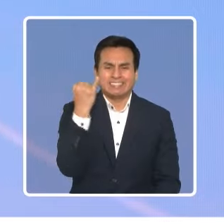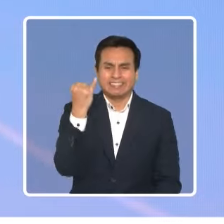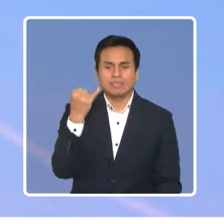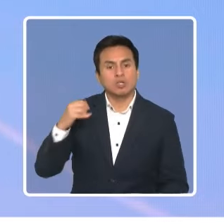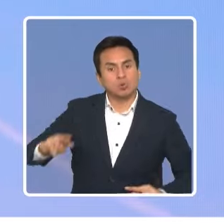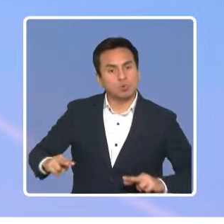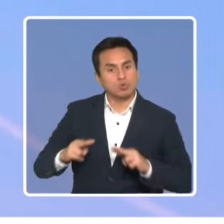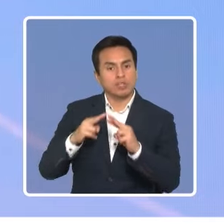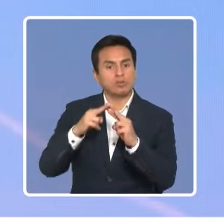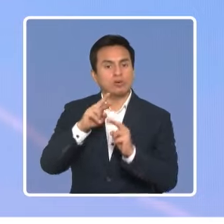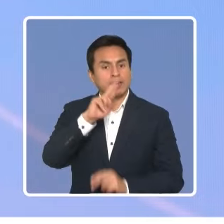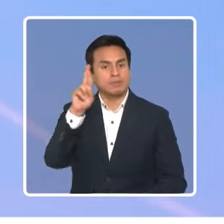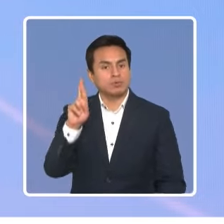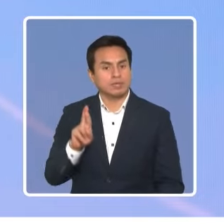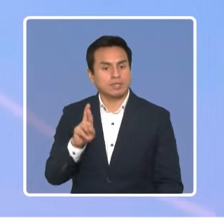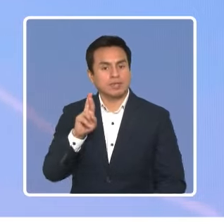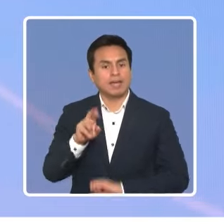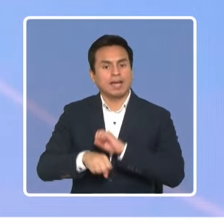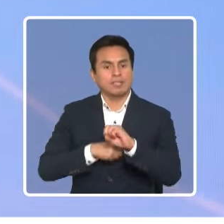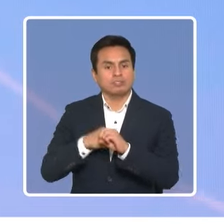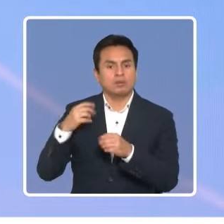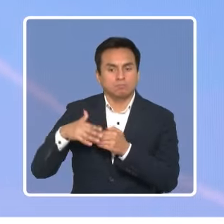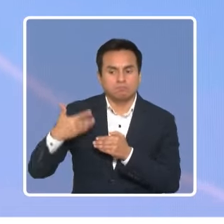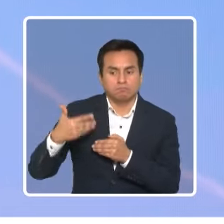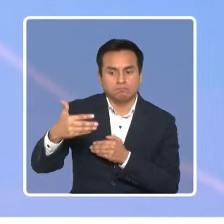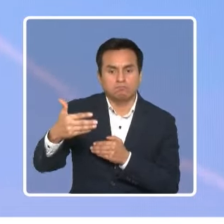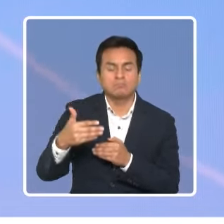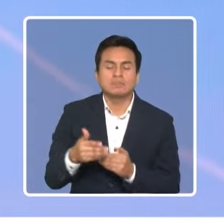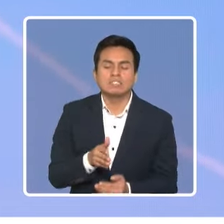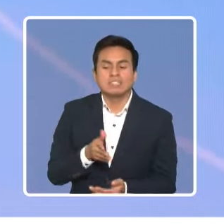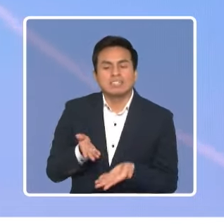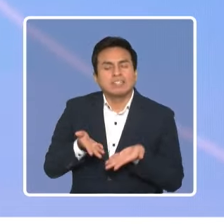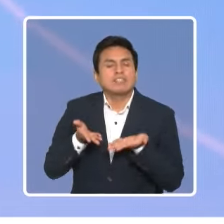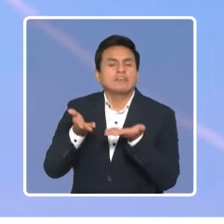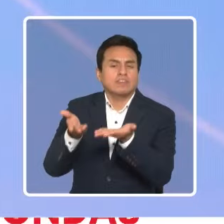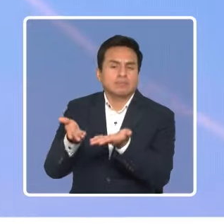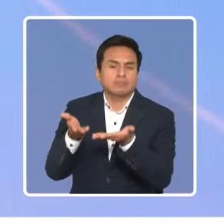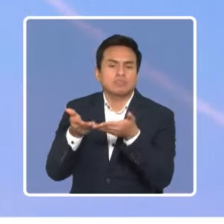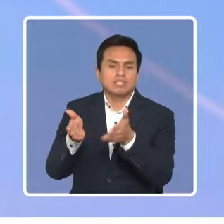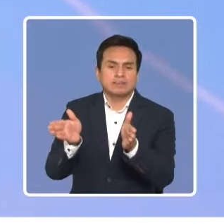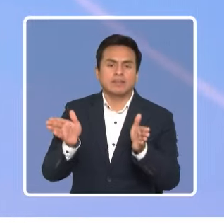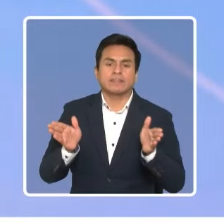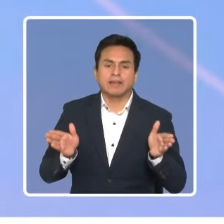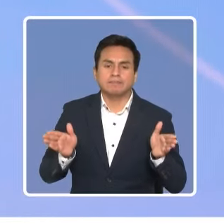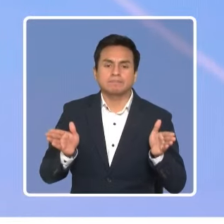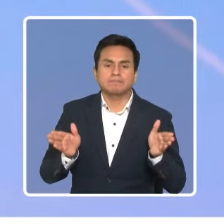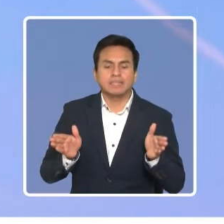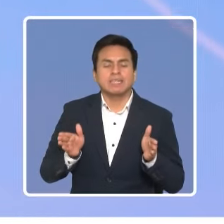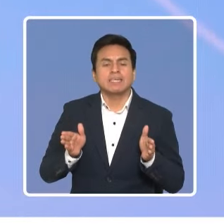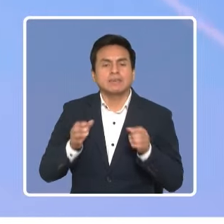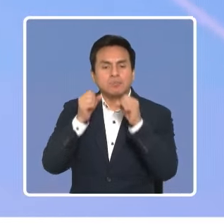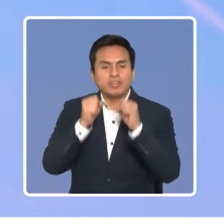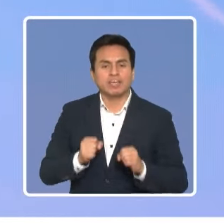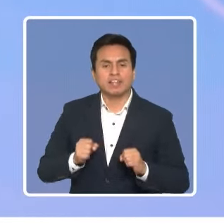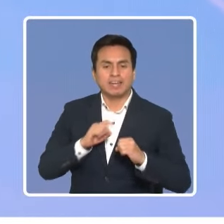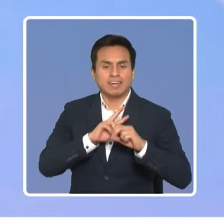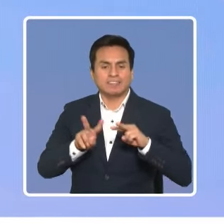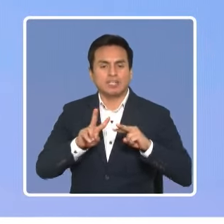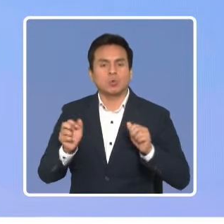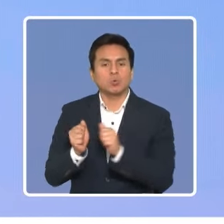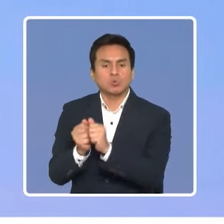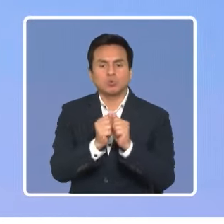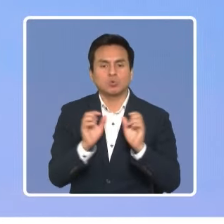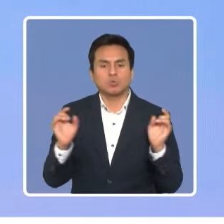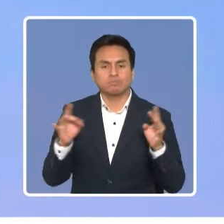y construyeron nuestra república en los años sucesivos, les debemos la libertad y el poder forjar juntos